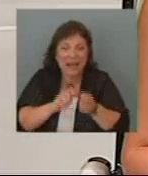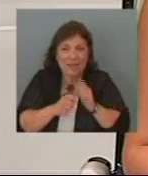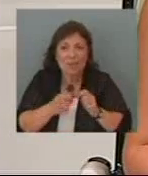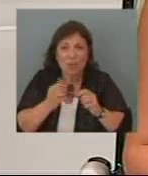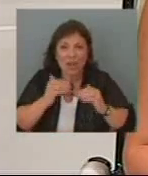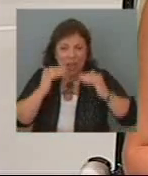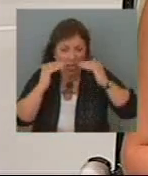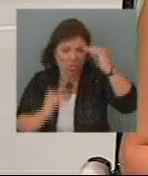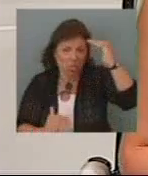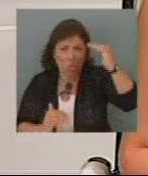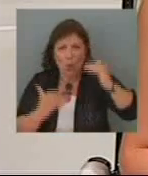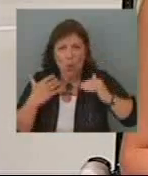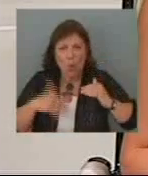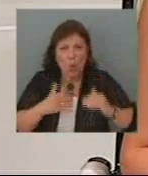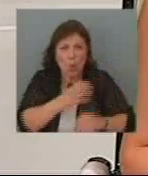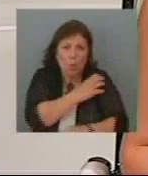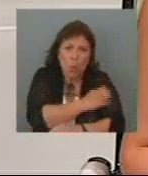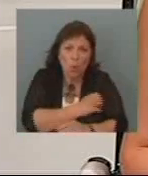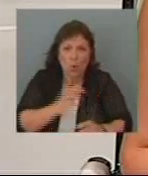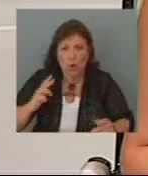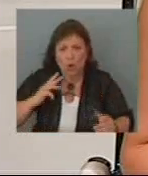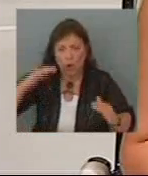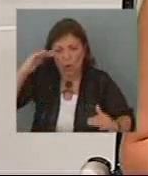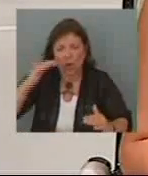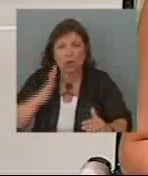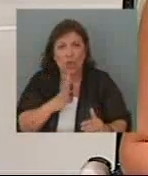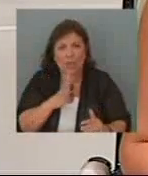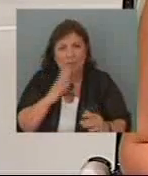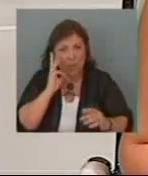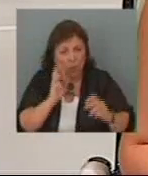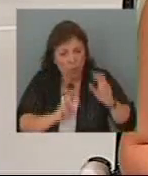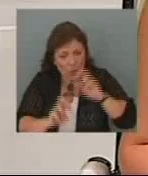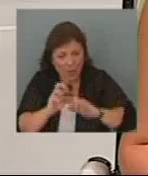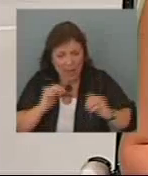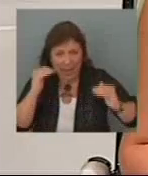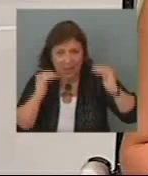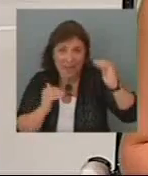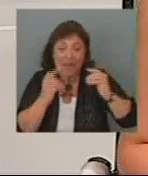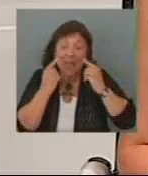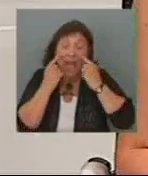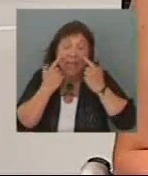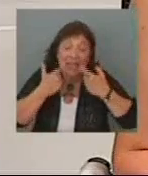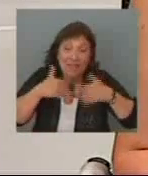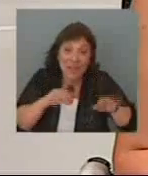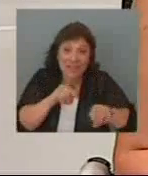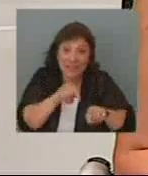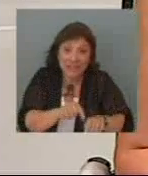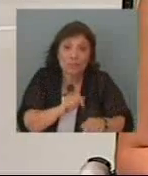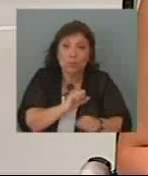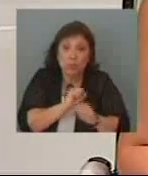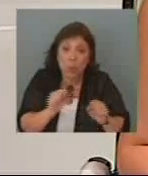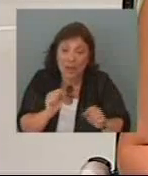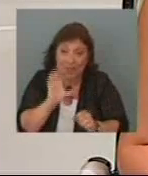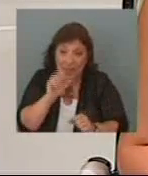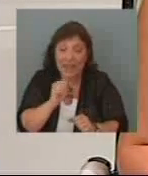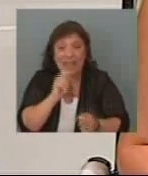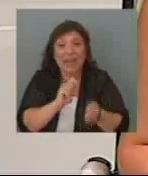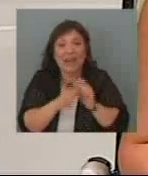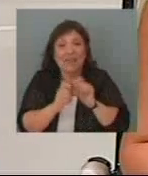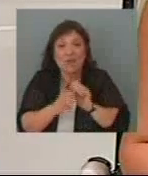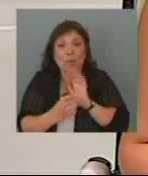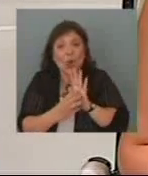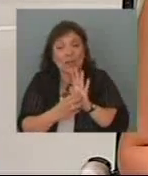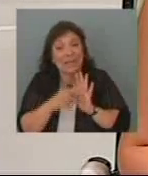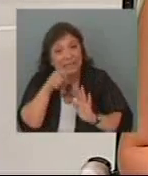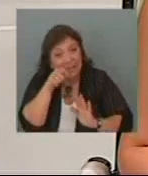desigualdades que todavía quejan a la sociedad chilena. Esto habrá que ver si lo puede llevar adelante, y también la reforma de la Constitución, eso va a